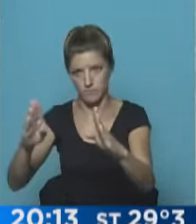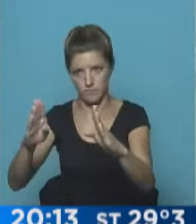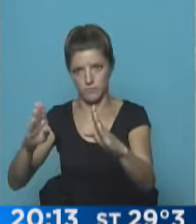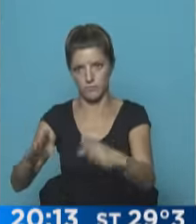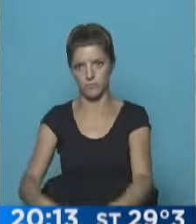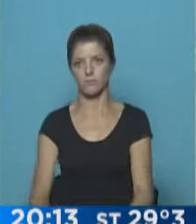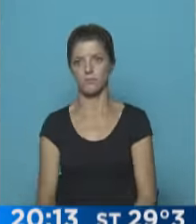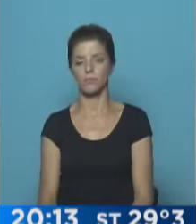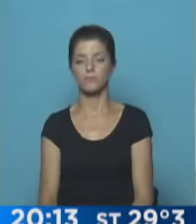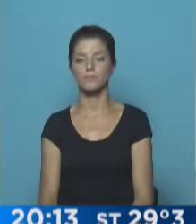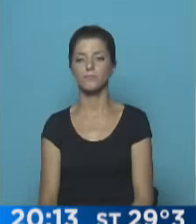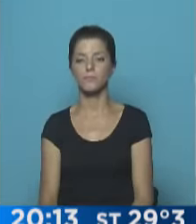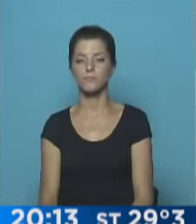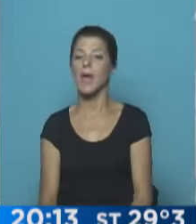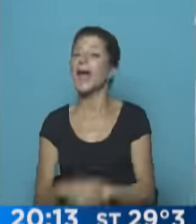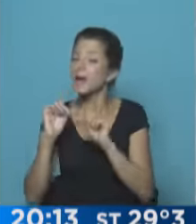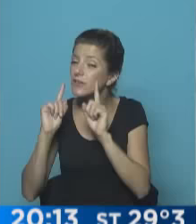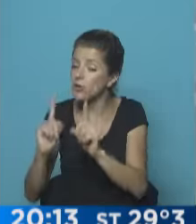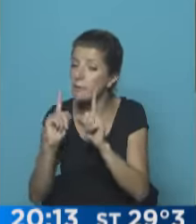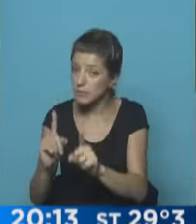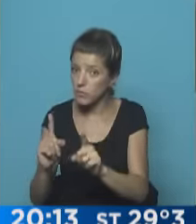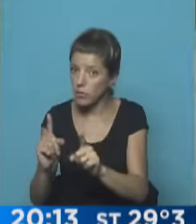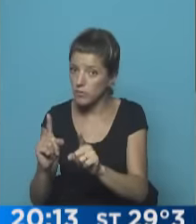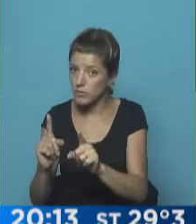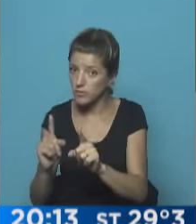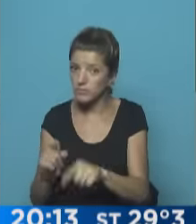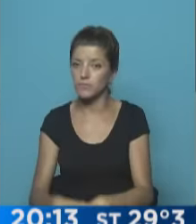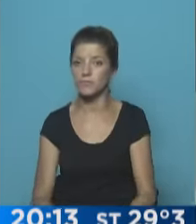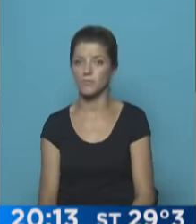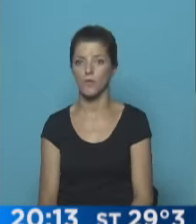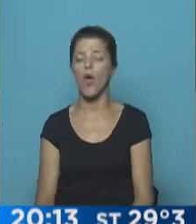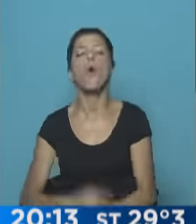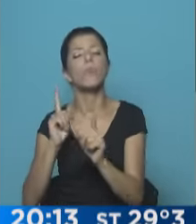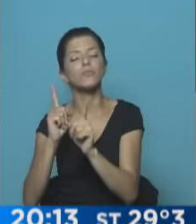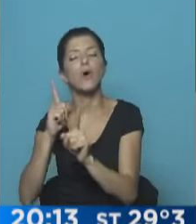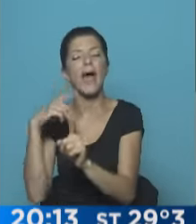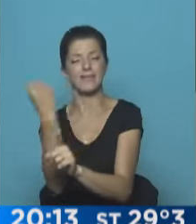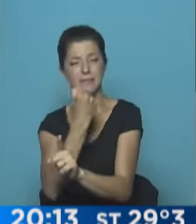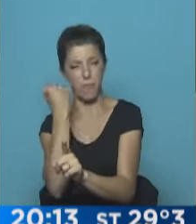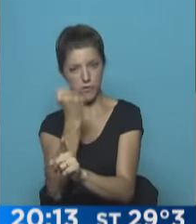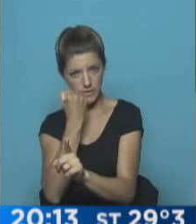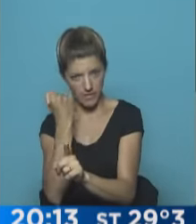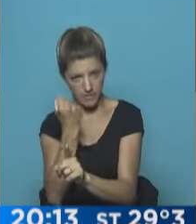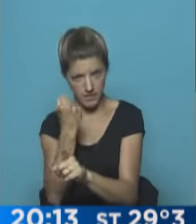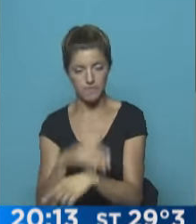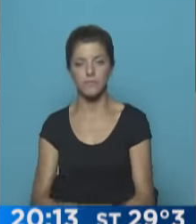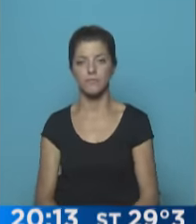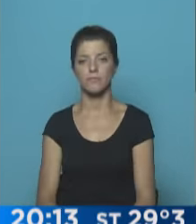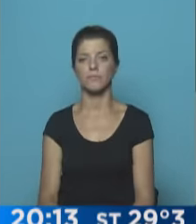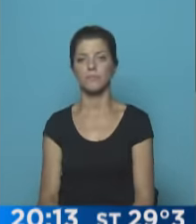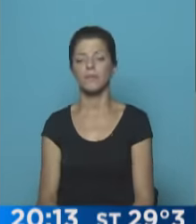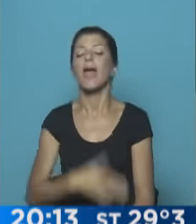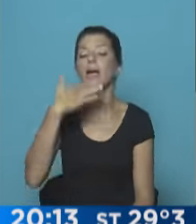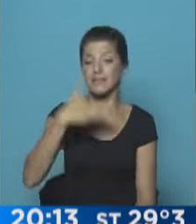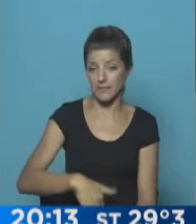encuentren para eso es muy importante entender que tenemos que mejorar